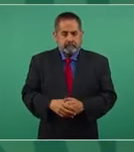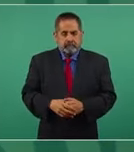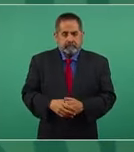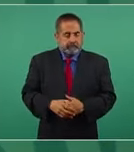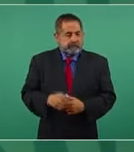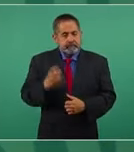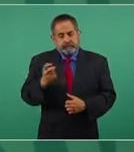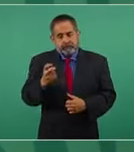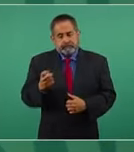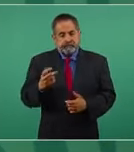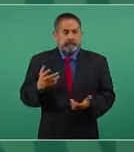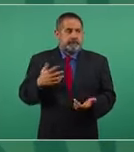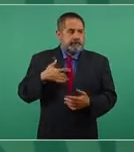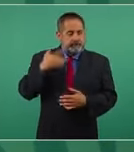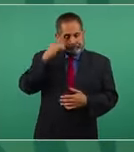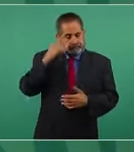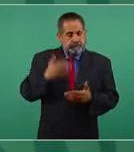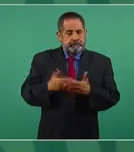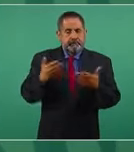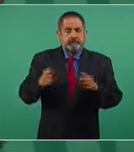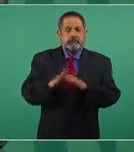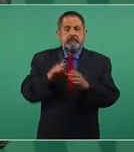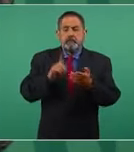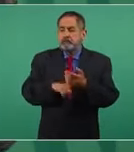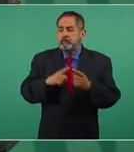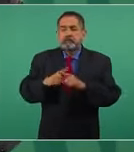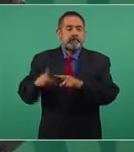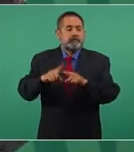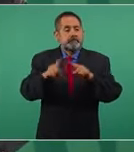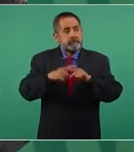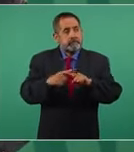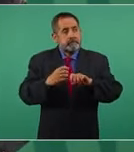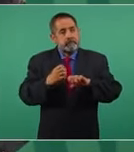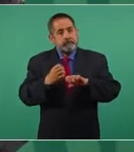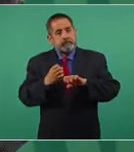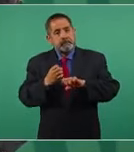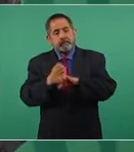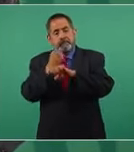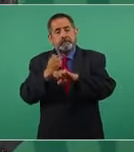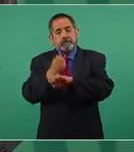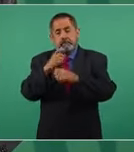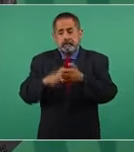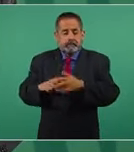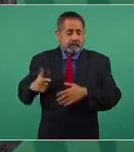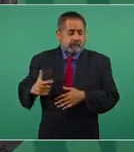Entonces ahora es de los estados con más violencia,